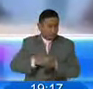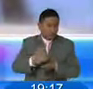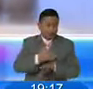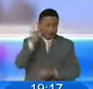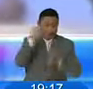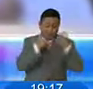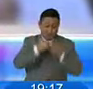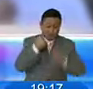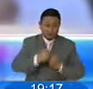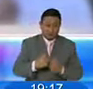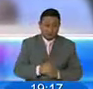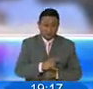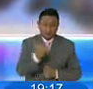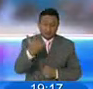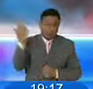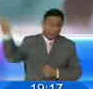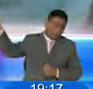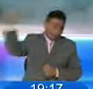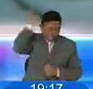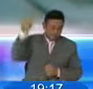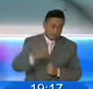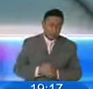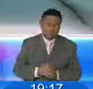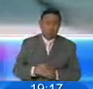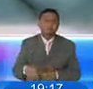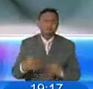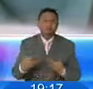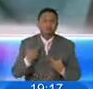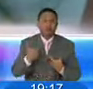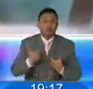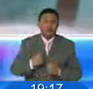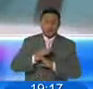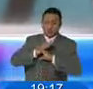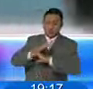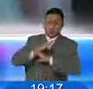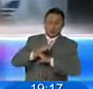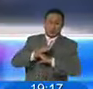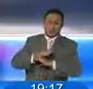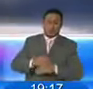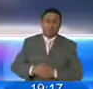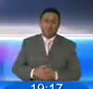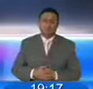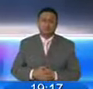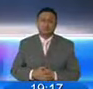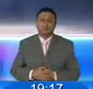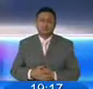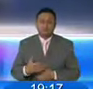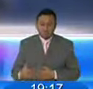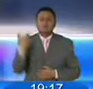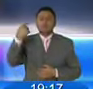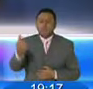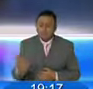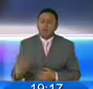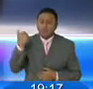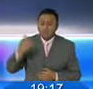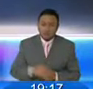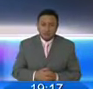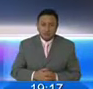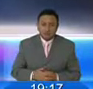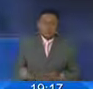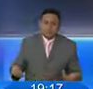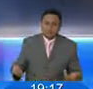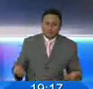causado al golpearlo con el arma de fuego, comenta que intentó resistirse lo que más pudo. Que dame la plata, hijo. Me dijo,